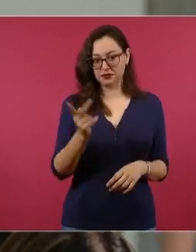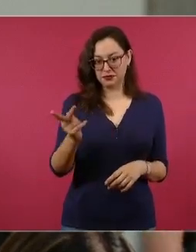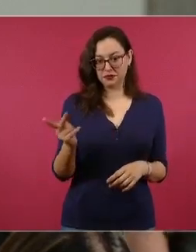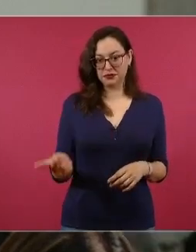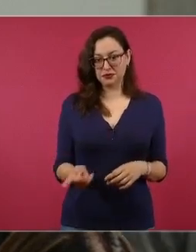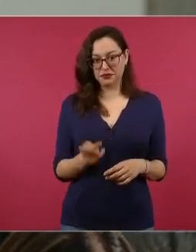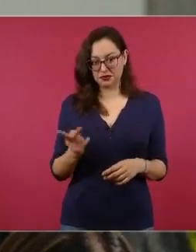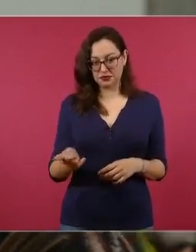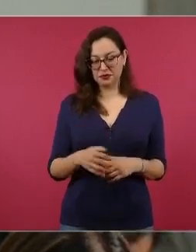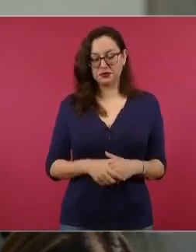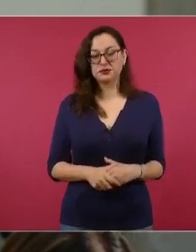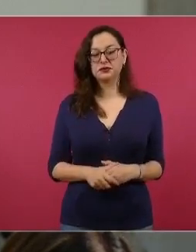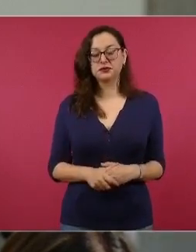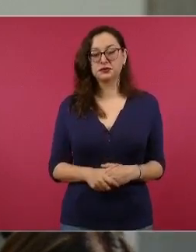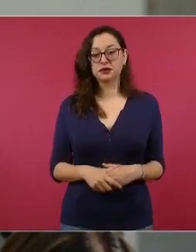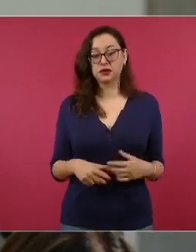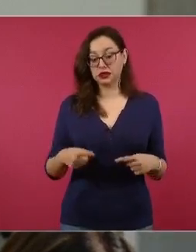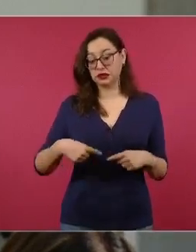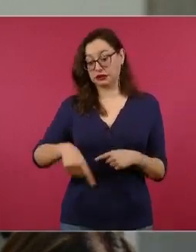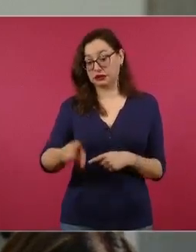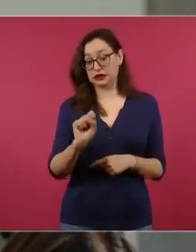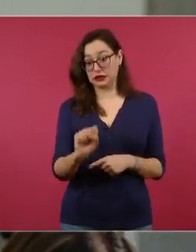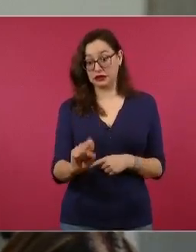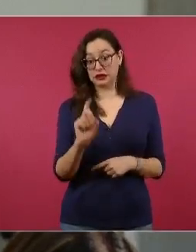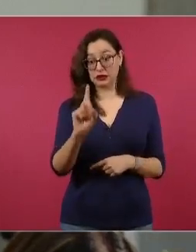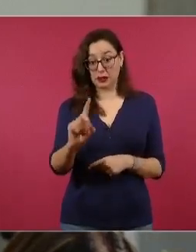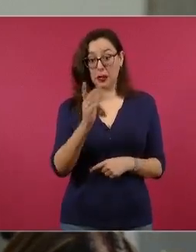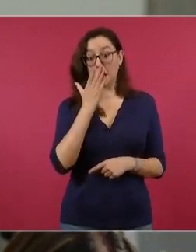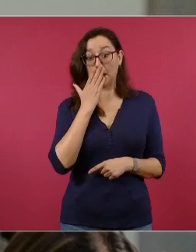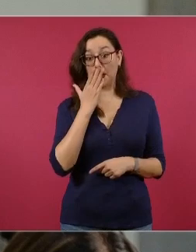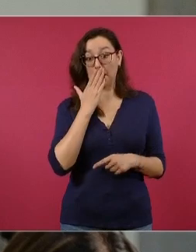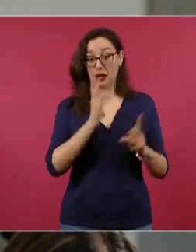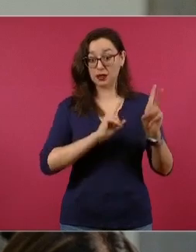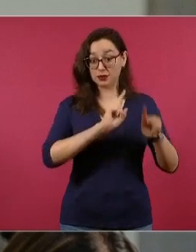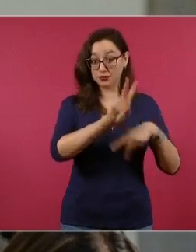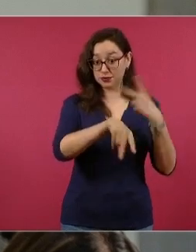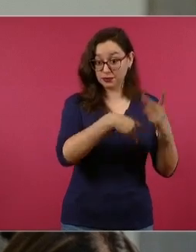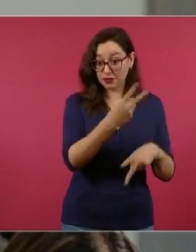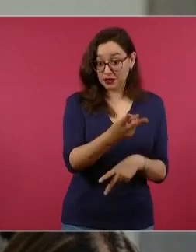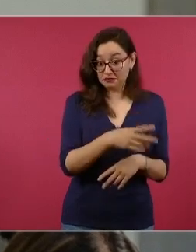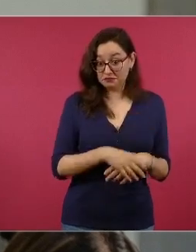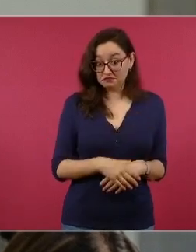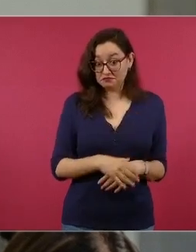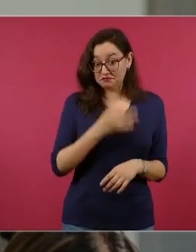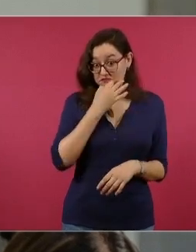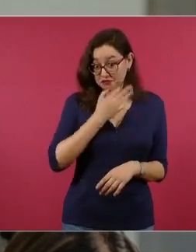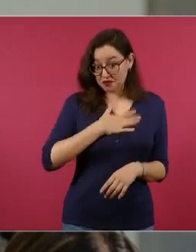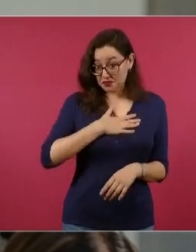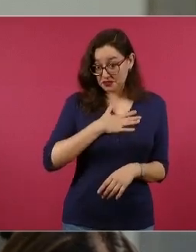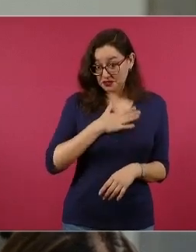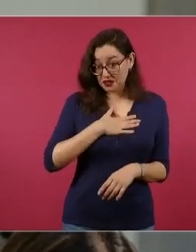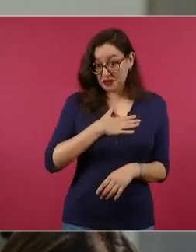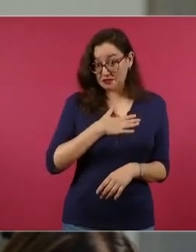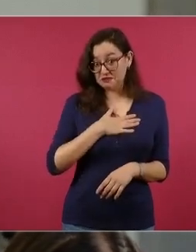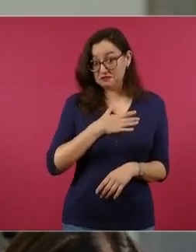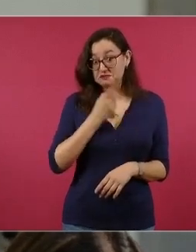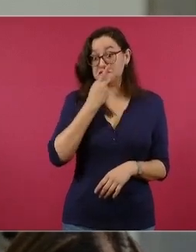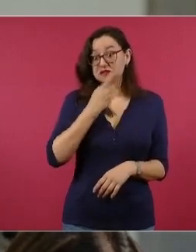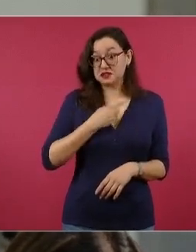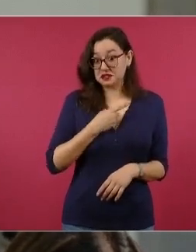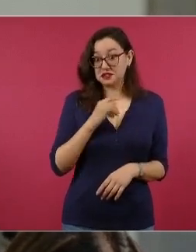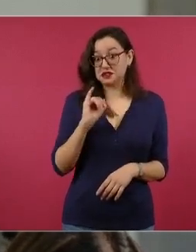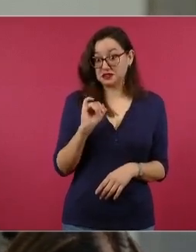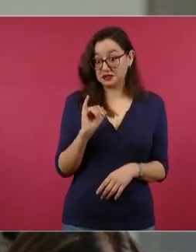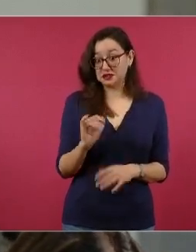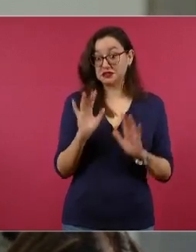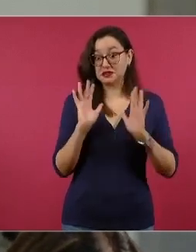Bueno, una cosa, si va a ir a Sonora este fin de semana, todo nos han indicado que sí, que ya está incluso listo el distrito de